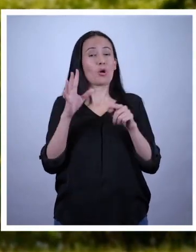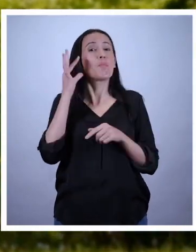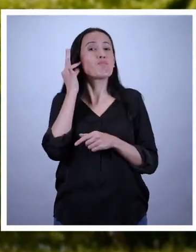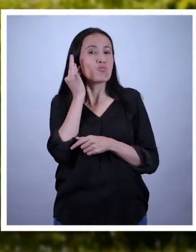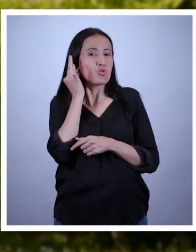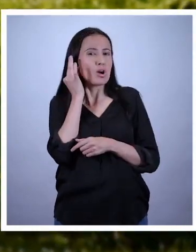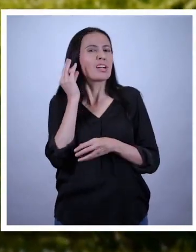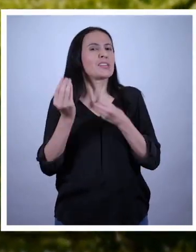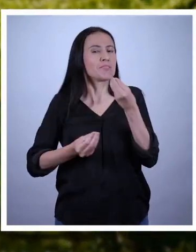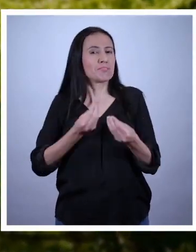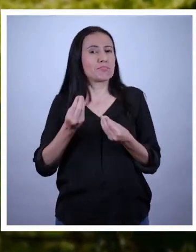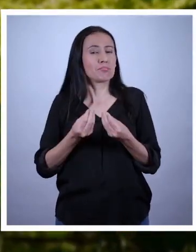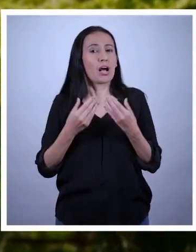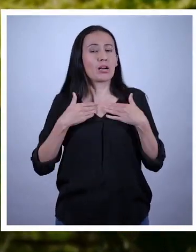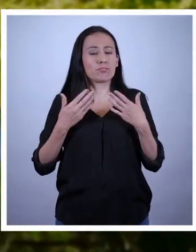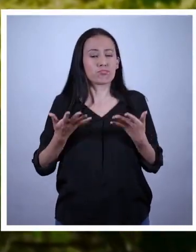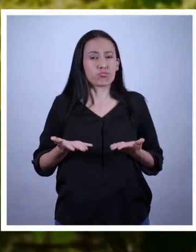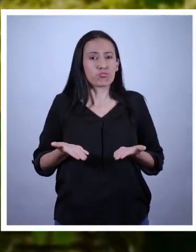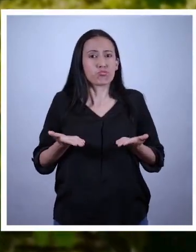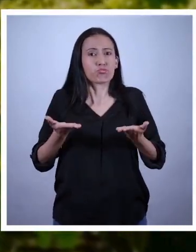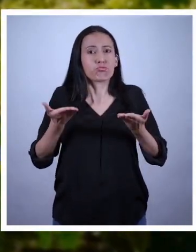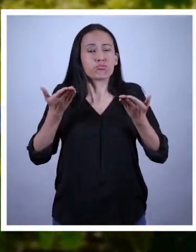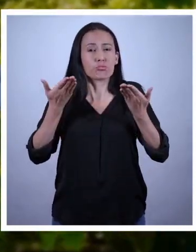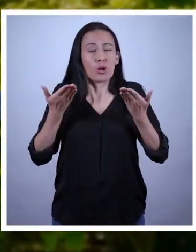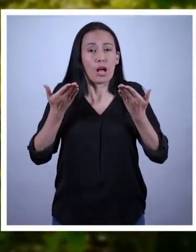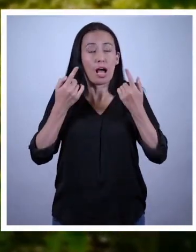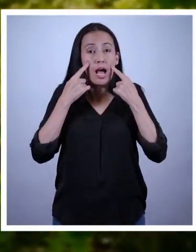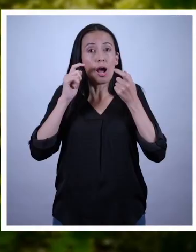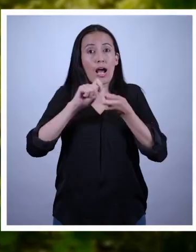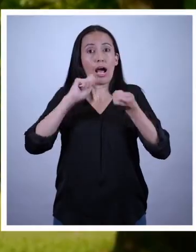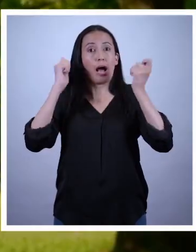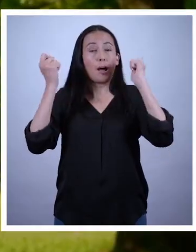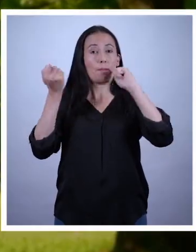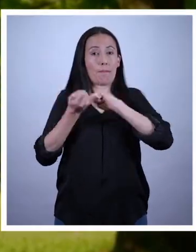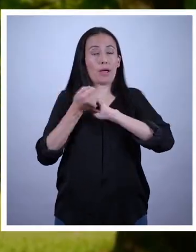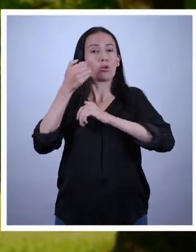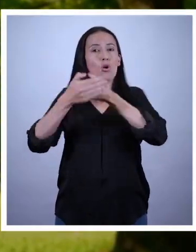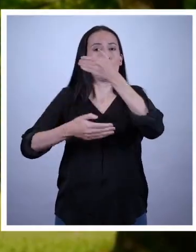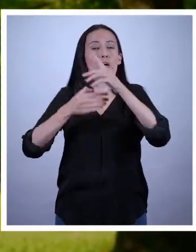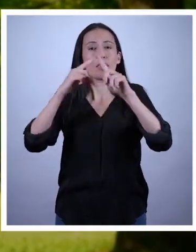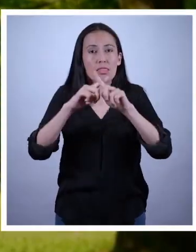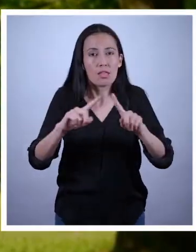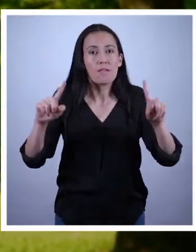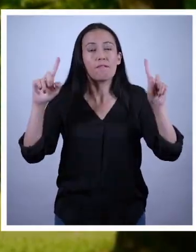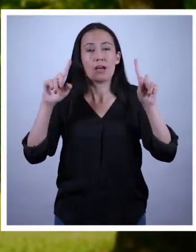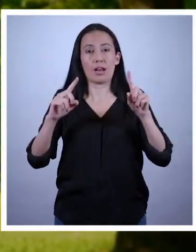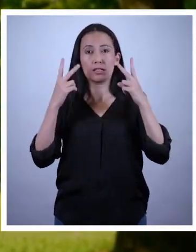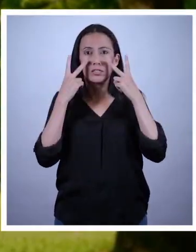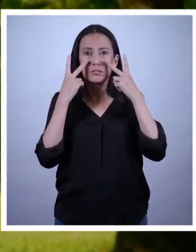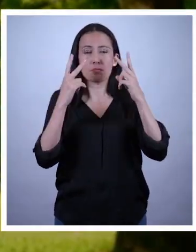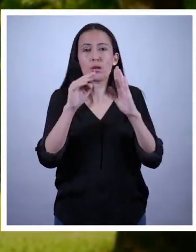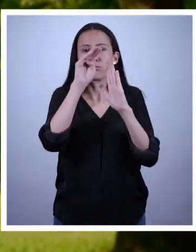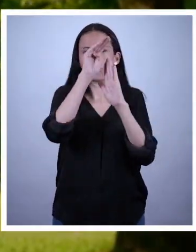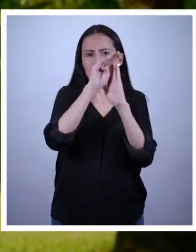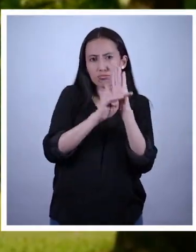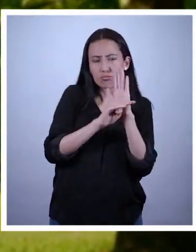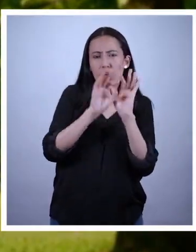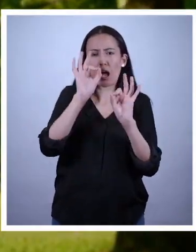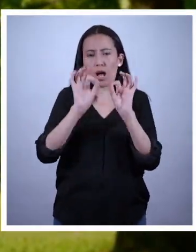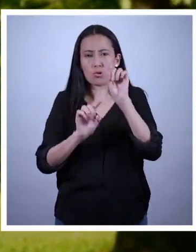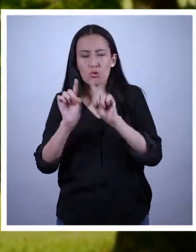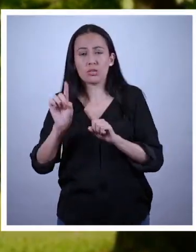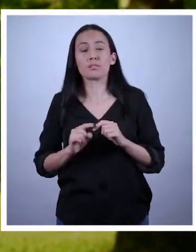igual, mientras que el de las mujeres no ha dejado de incrementar. De esta manera, las diferencias entre ellos han